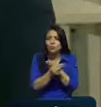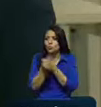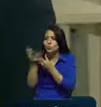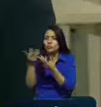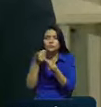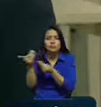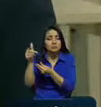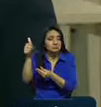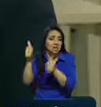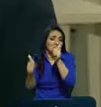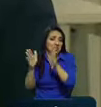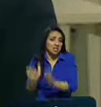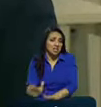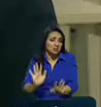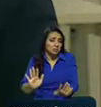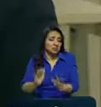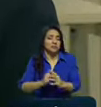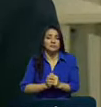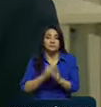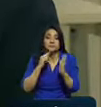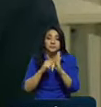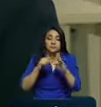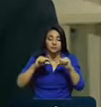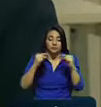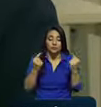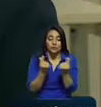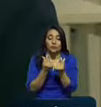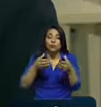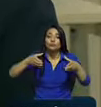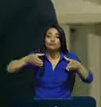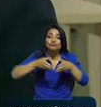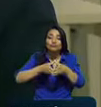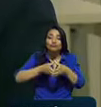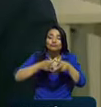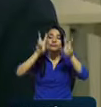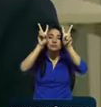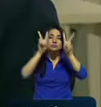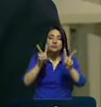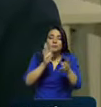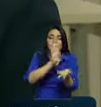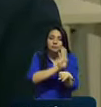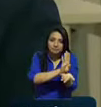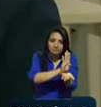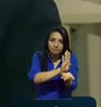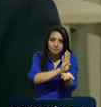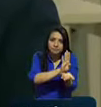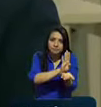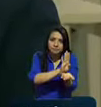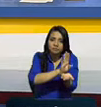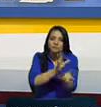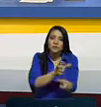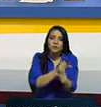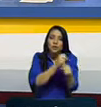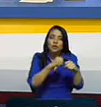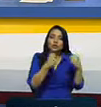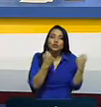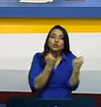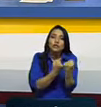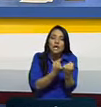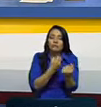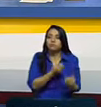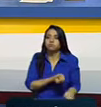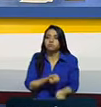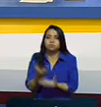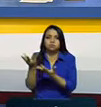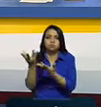por ejemplo, que es un grupo de gente que trabaja en los temas de seguridad social quienes sacan a la luz el tema